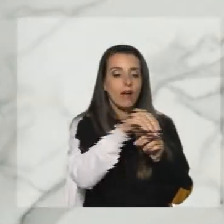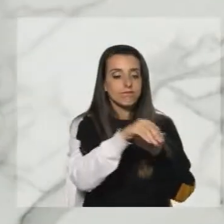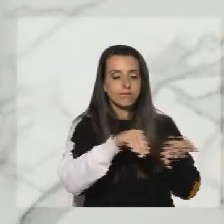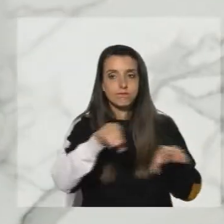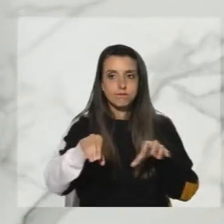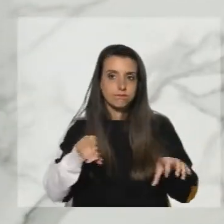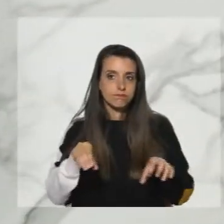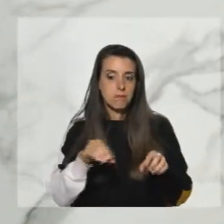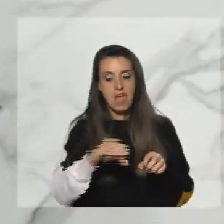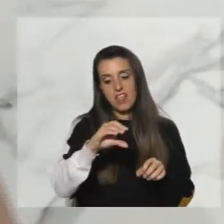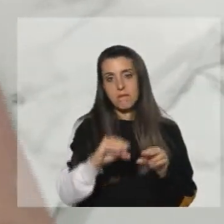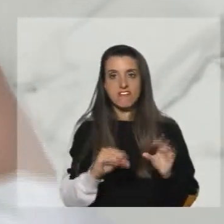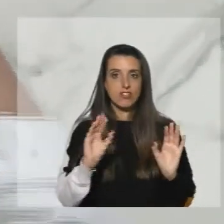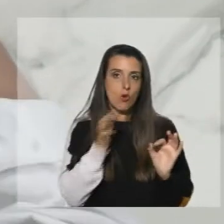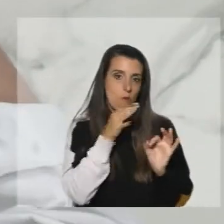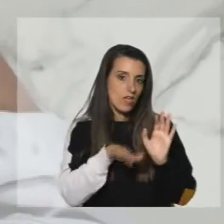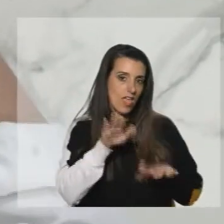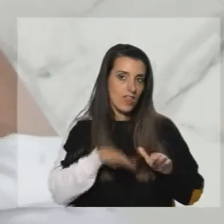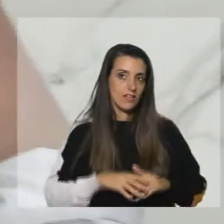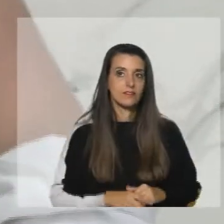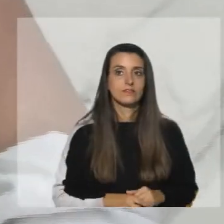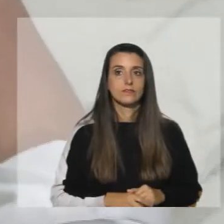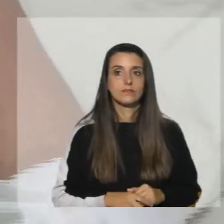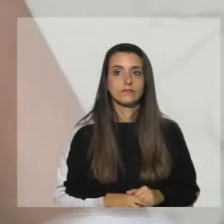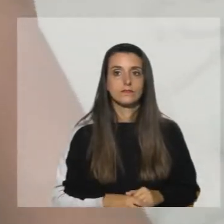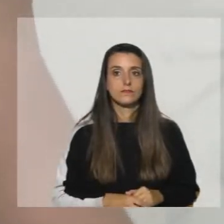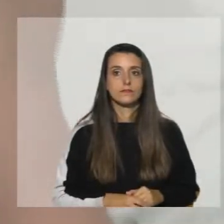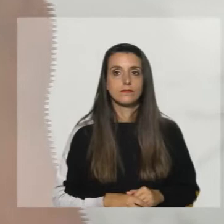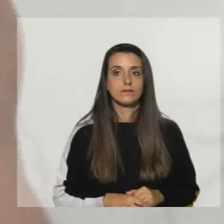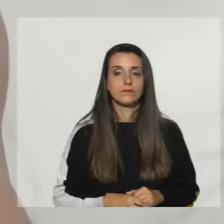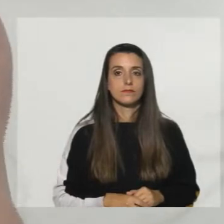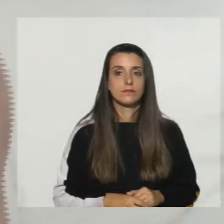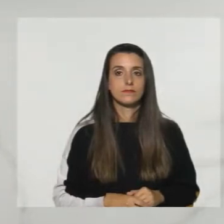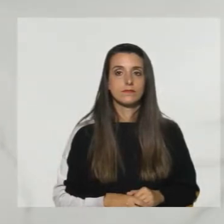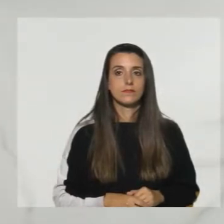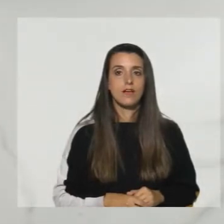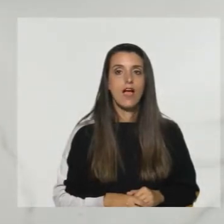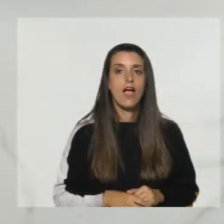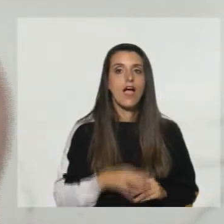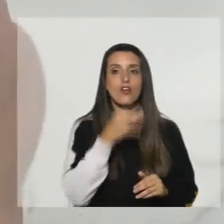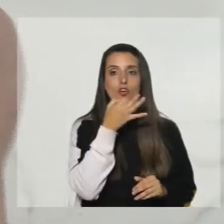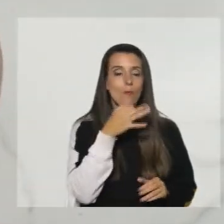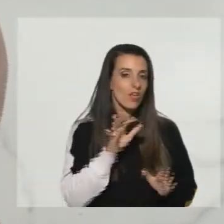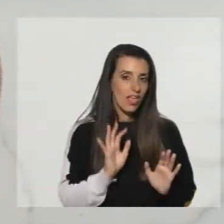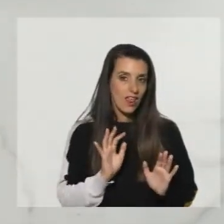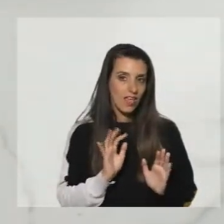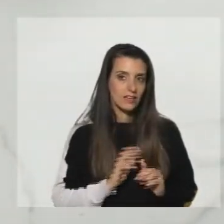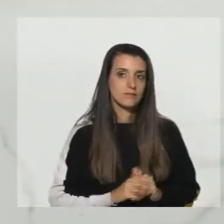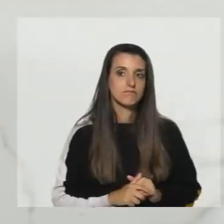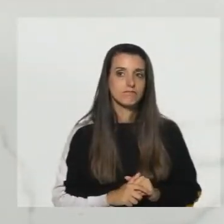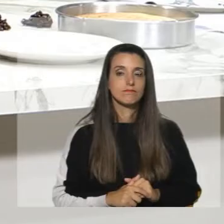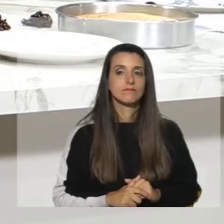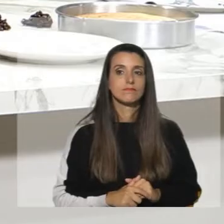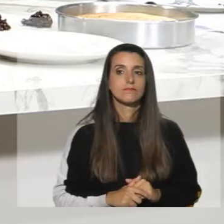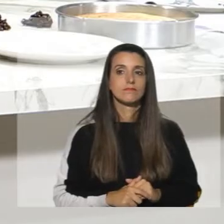Más chiquito, más grande, depende de lo que quieran. De esta manera. Y ahí le damos la formita de la roquita como queramos.